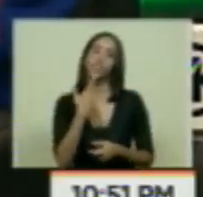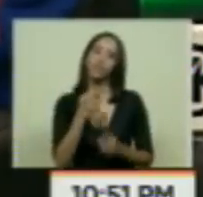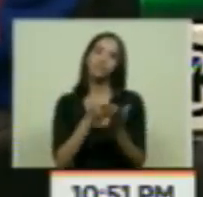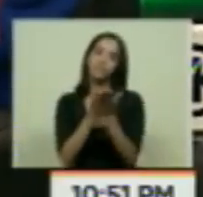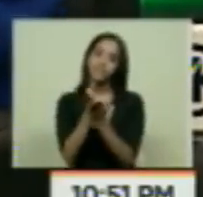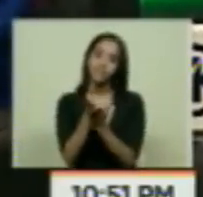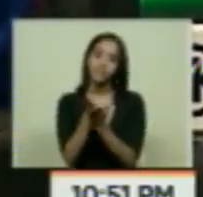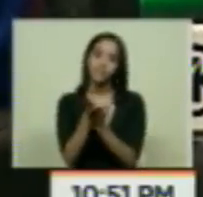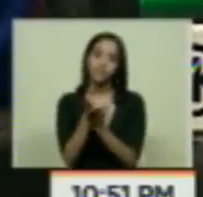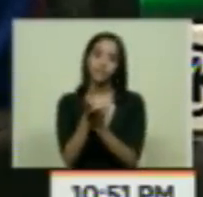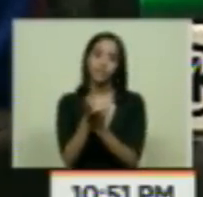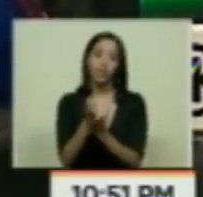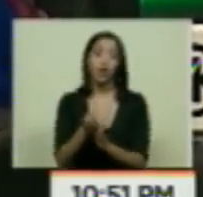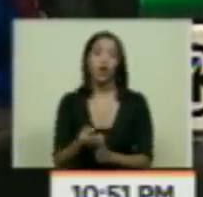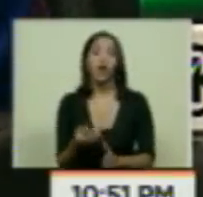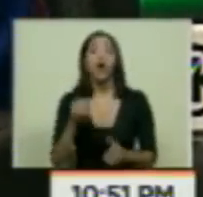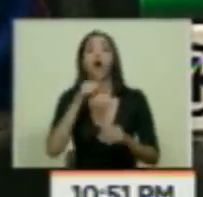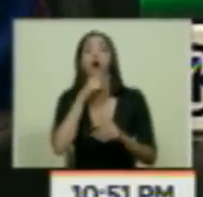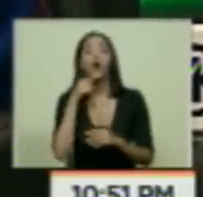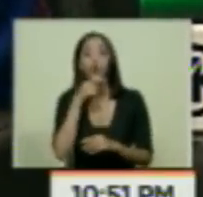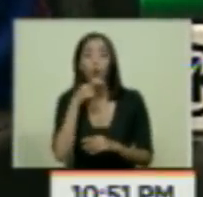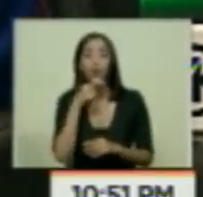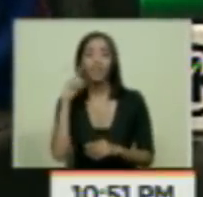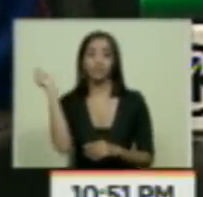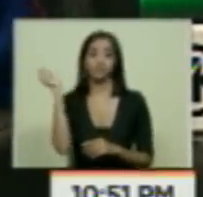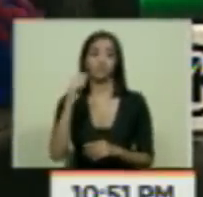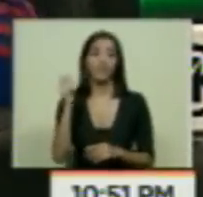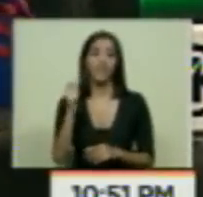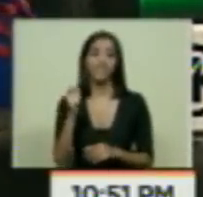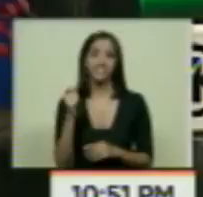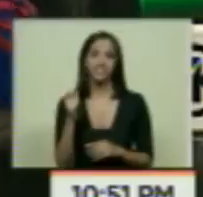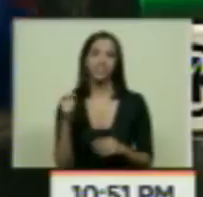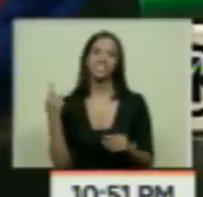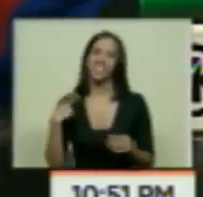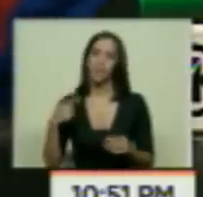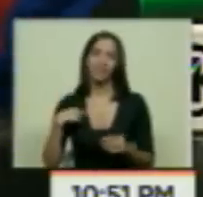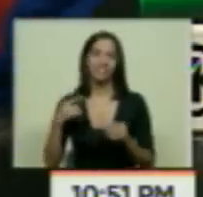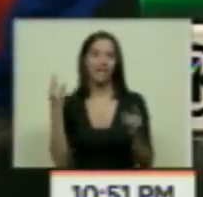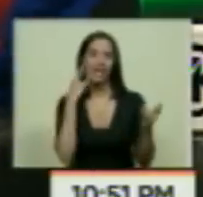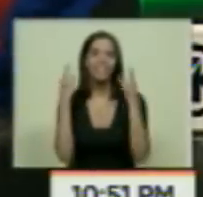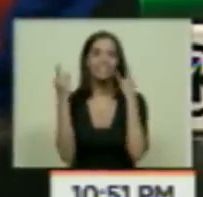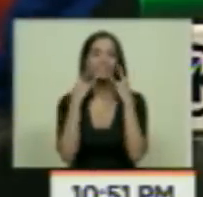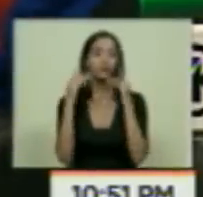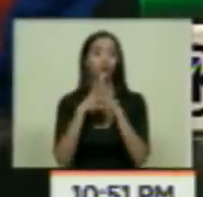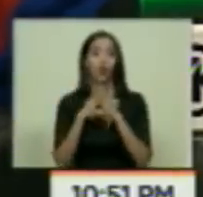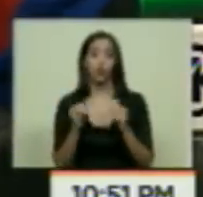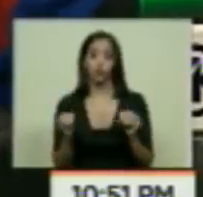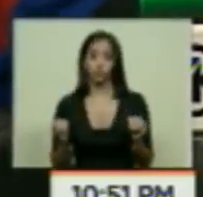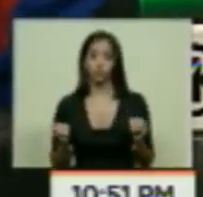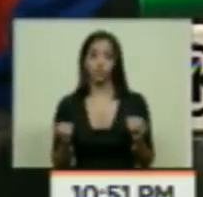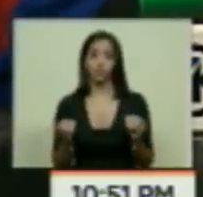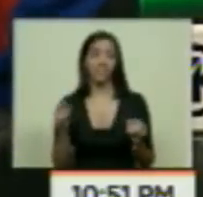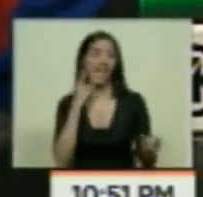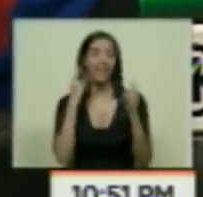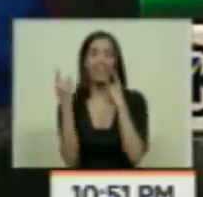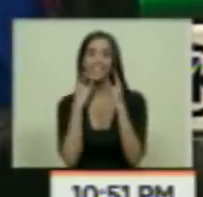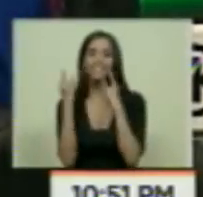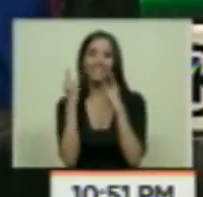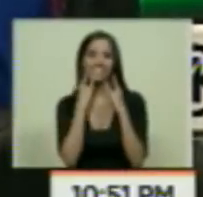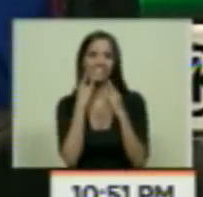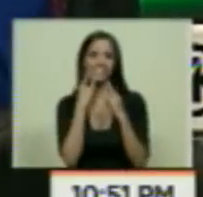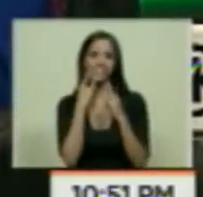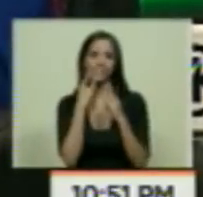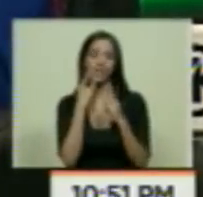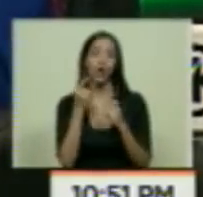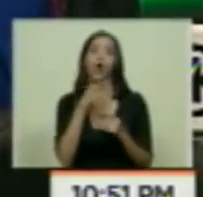medio. Octubre es un mes en donde tenemos que estar alertas todos. Alertas.